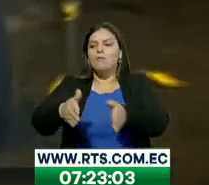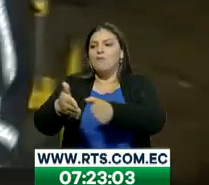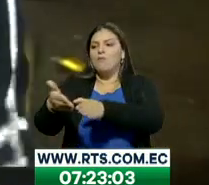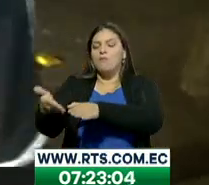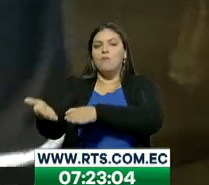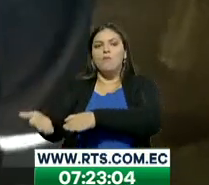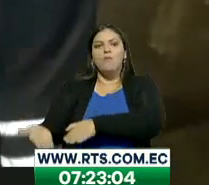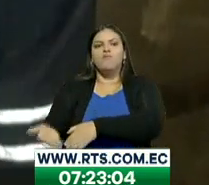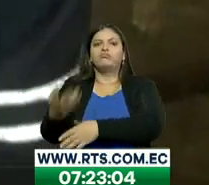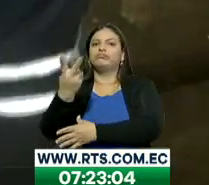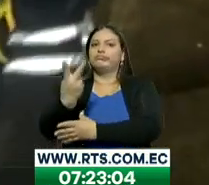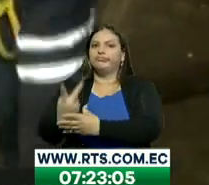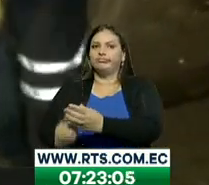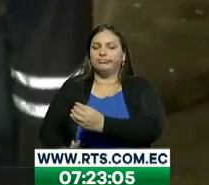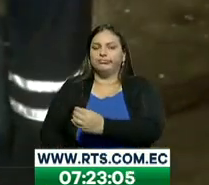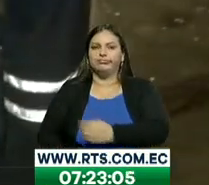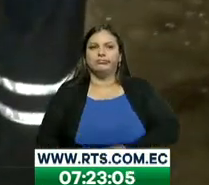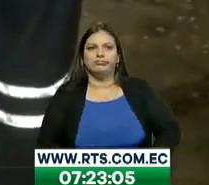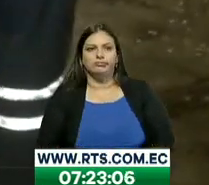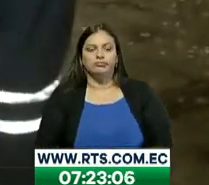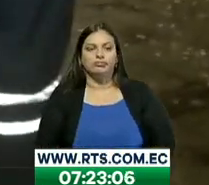al momento no se percató